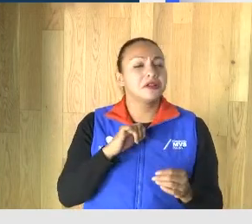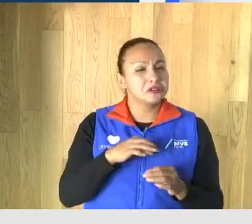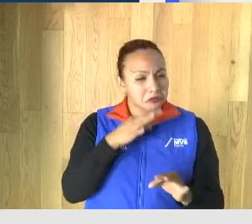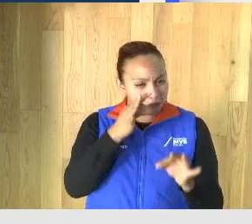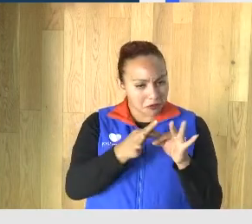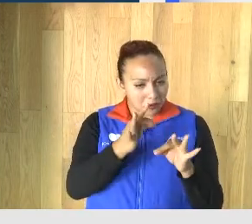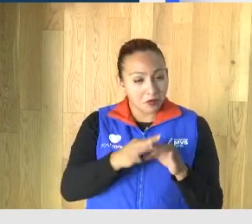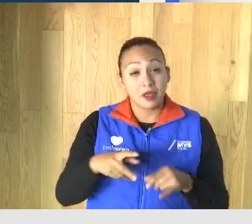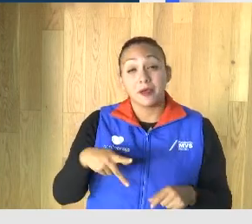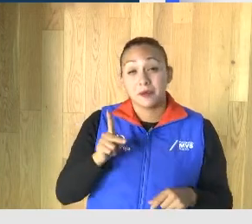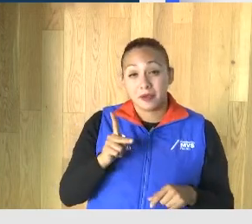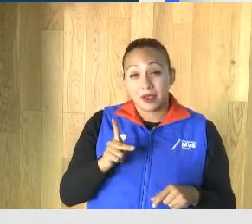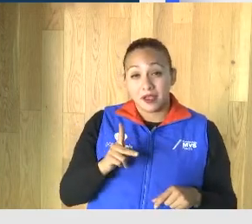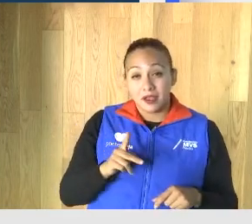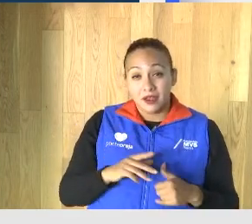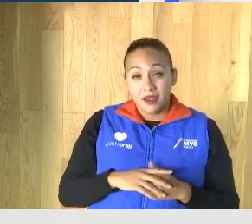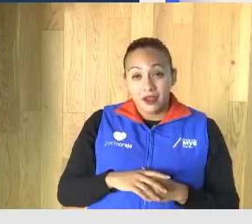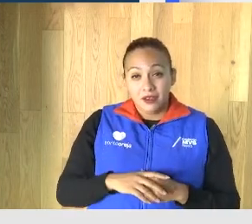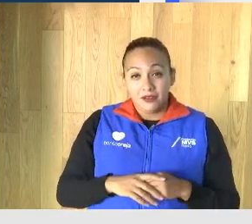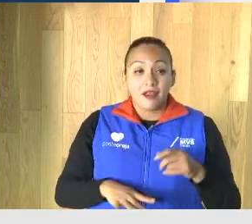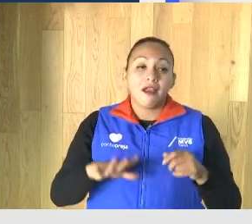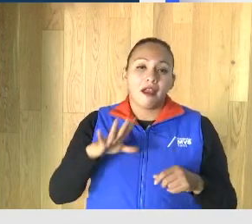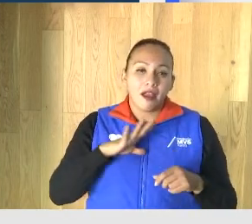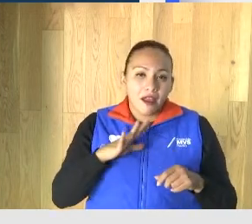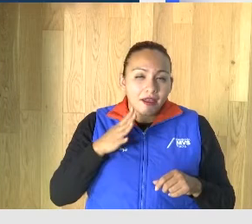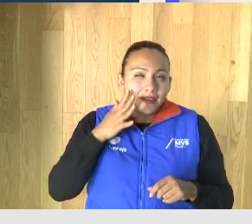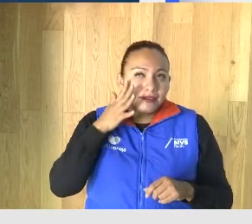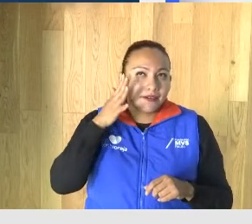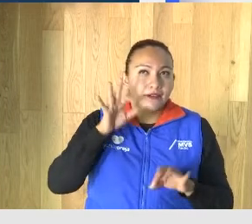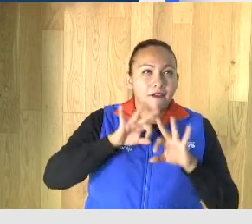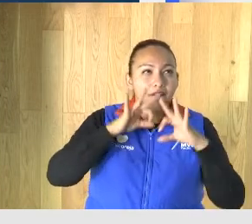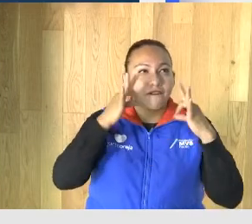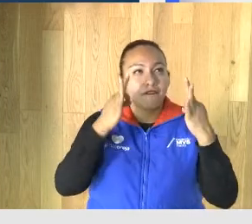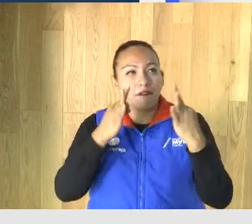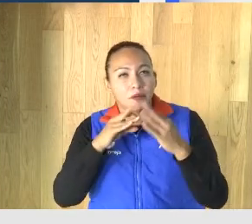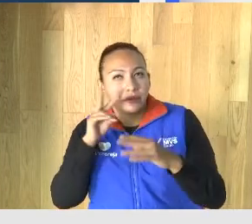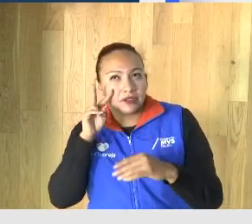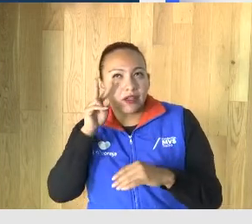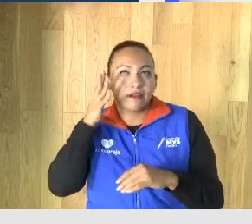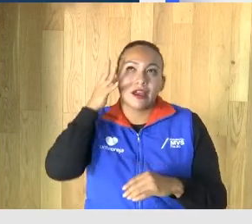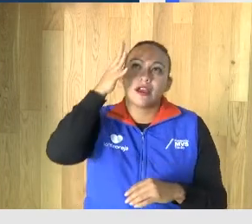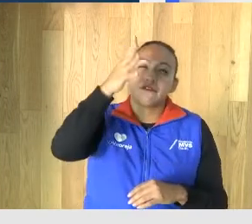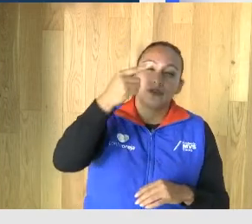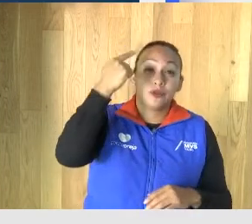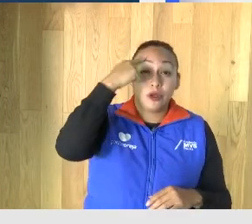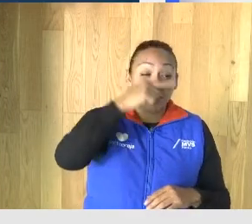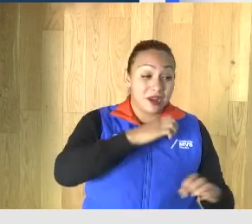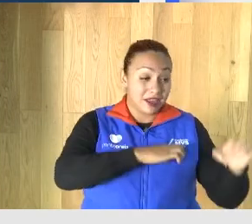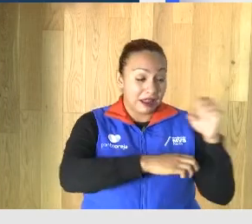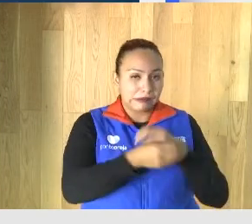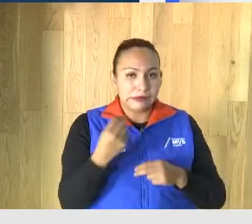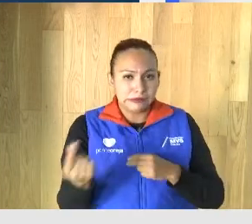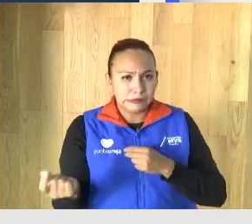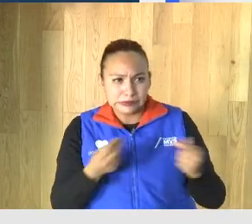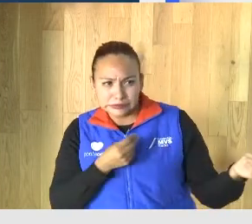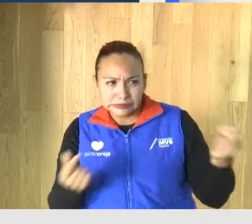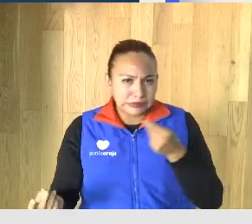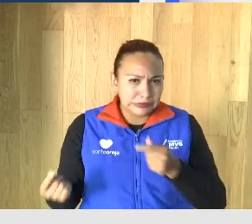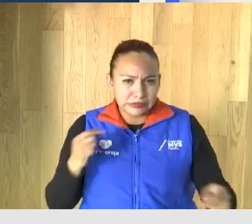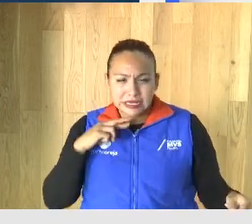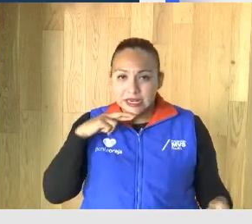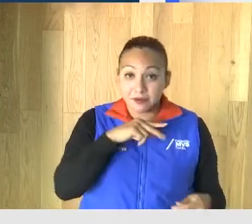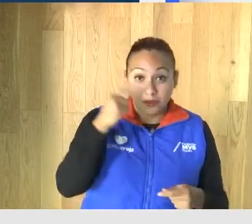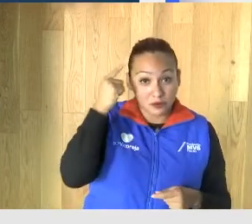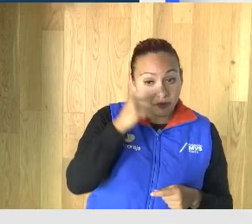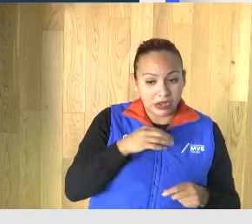obviamente existen buenas perspectivas, ¿no? De que las empresas se movilicen para crear esa prosperidad compartida para